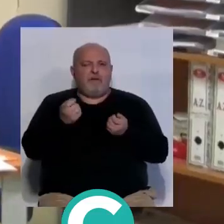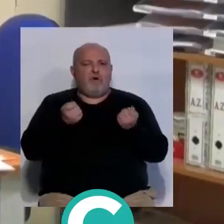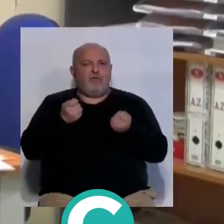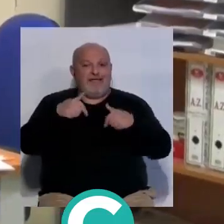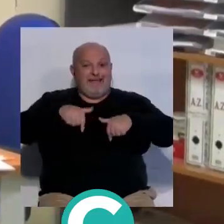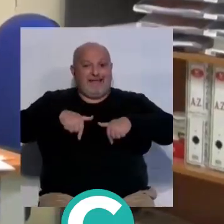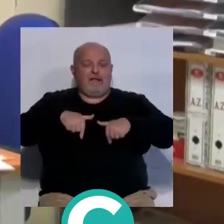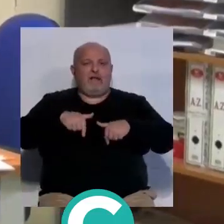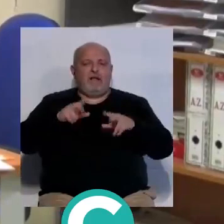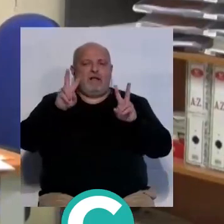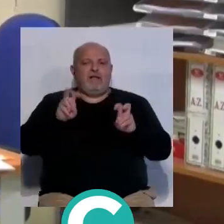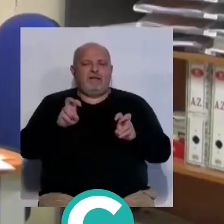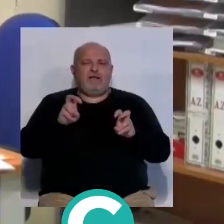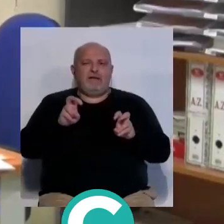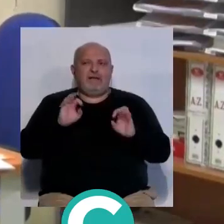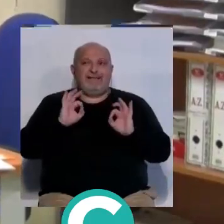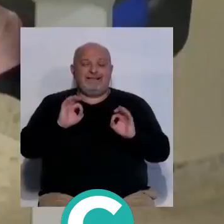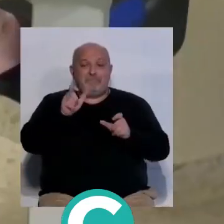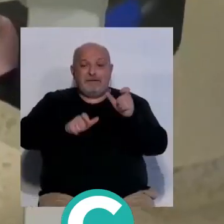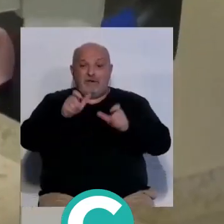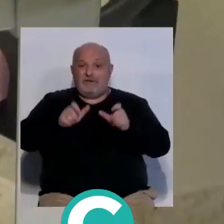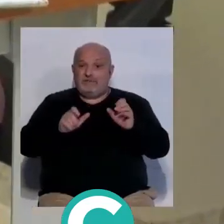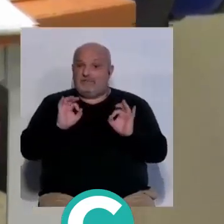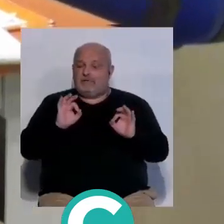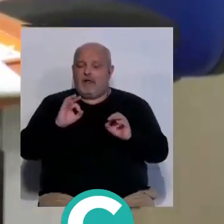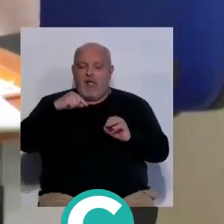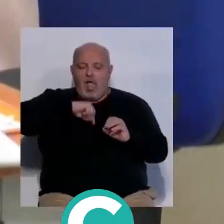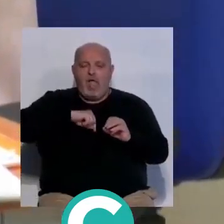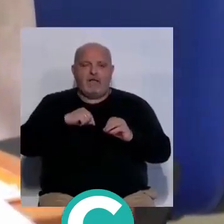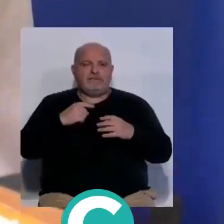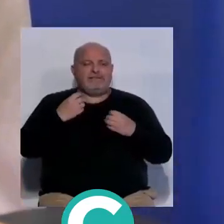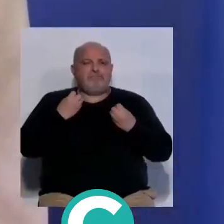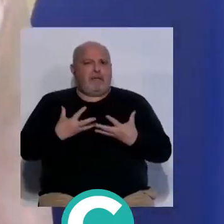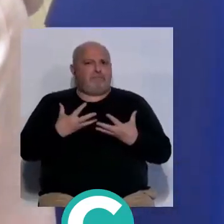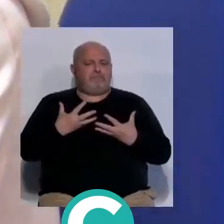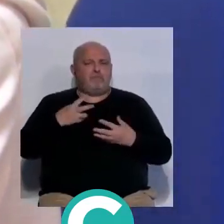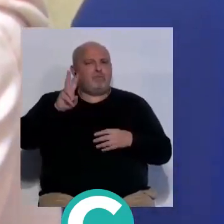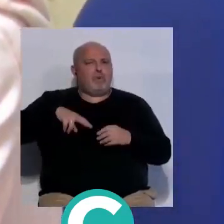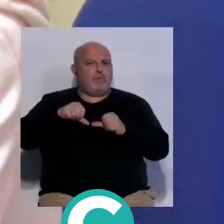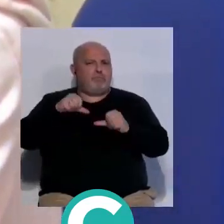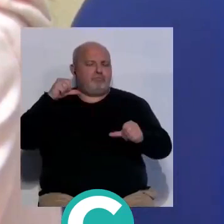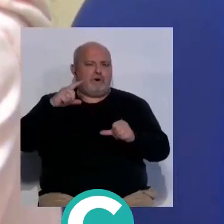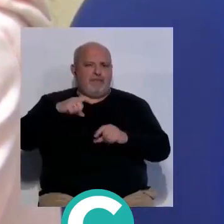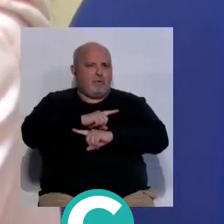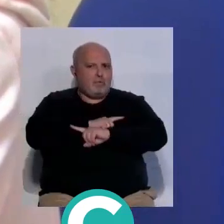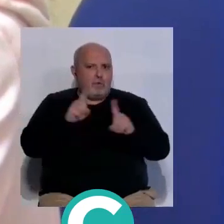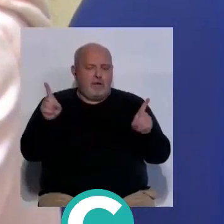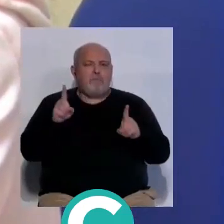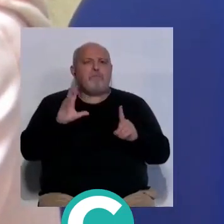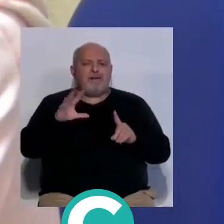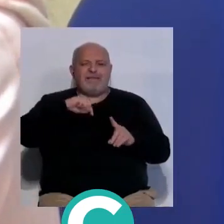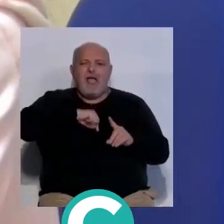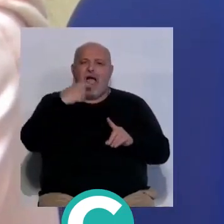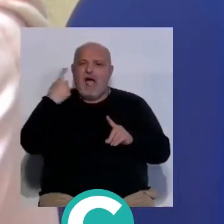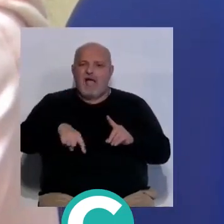desde aquí lo que será el seguimiento de personas que sean portadores sanos, que no han desarrollado nunca una neoplasia, pero hemos identificado